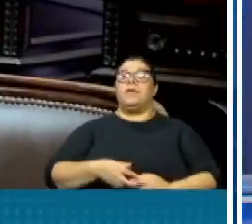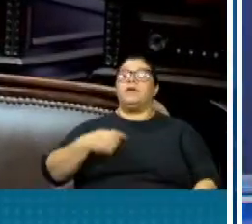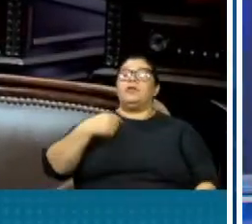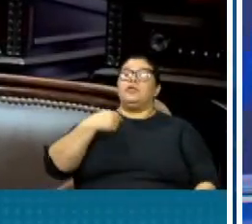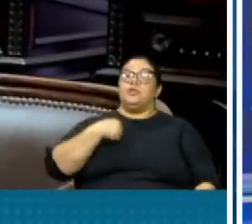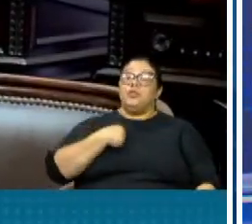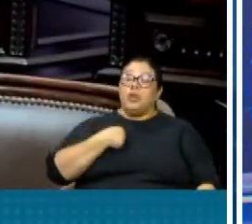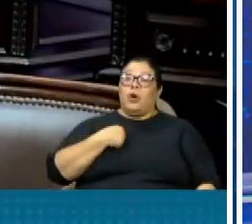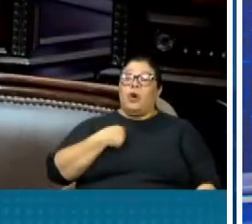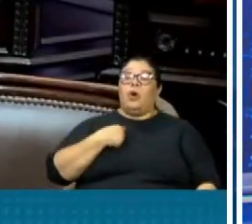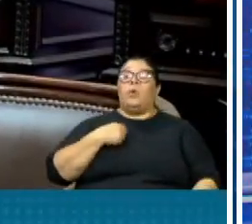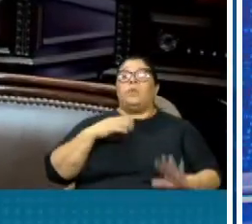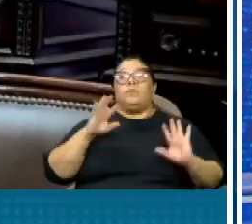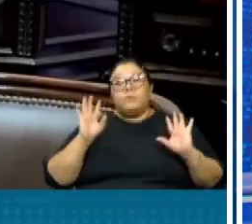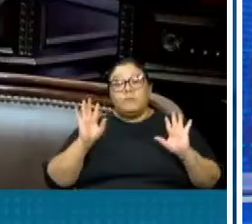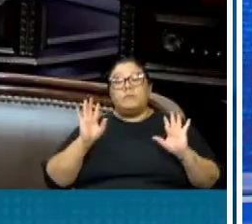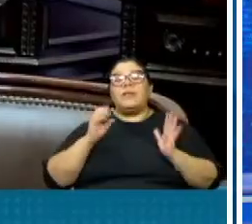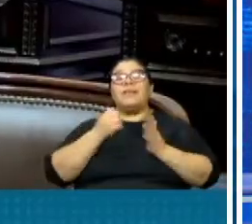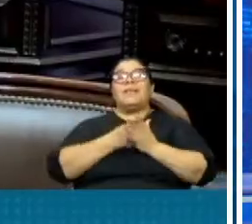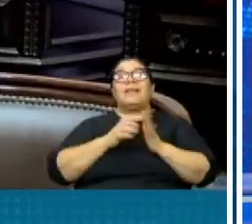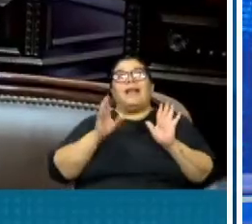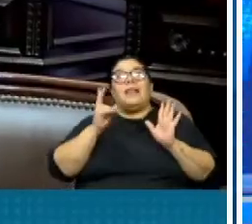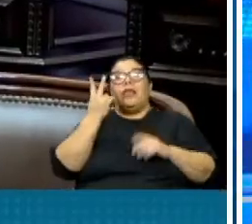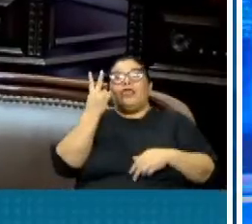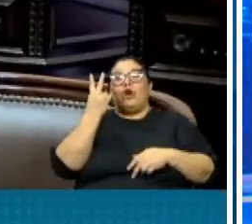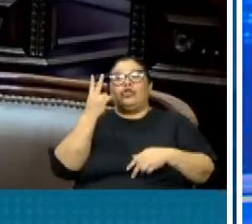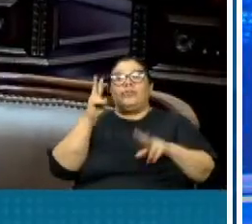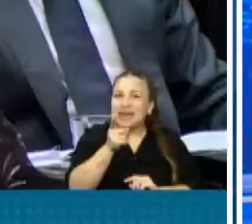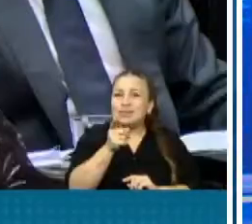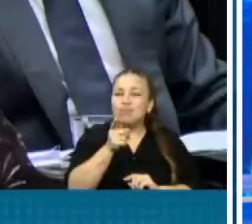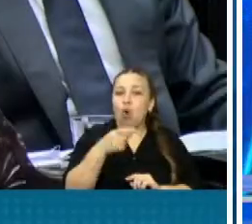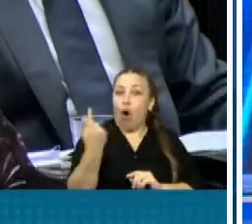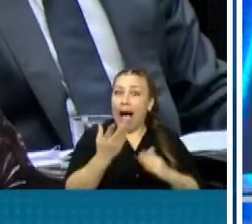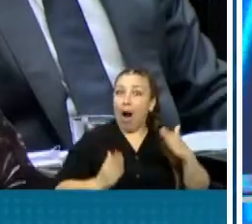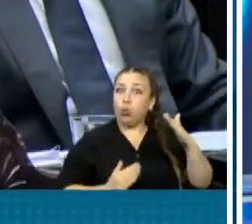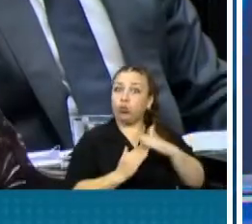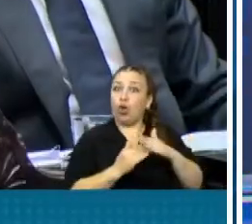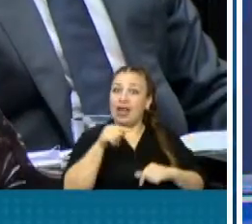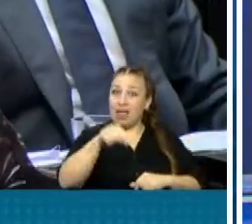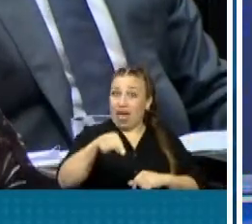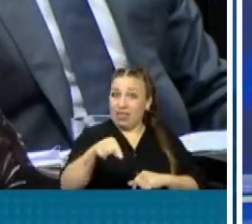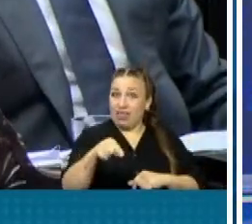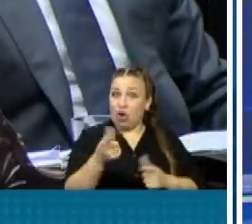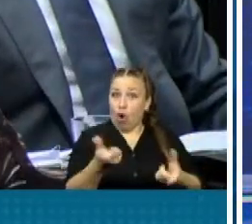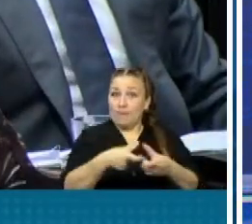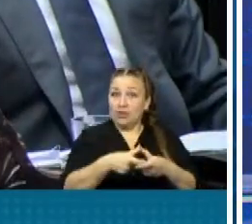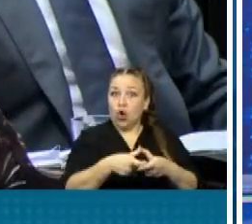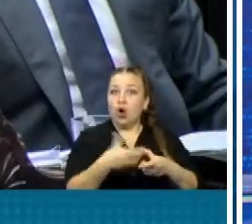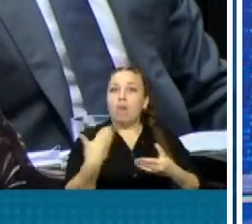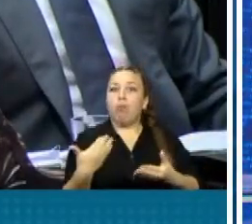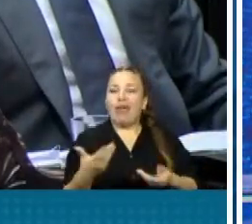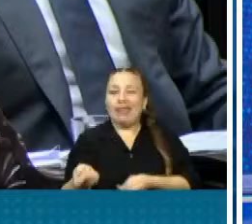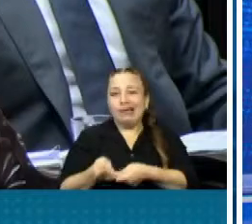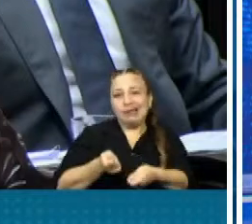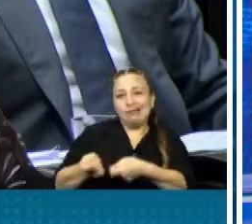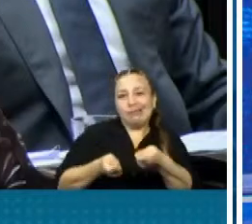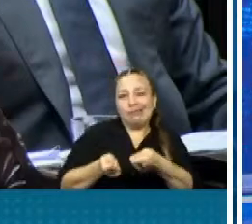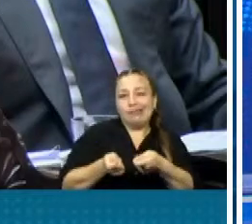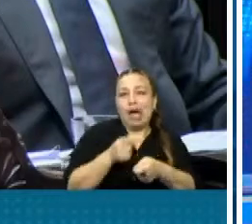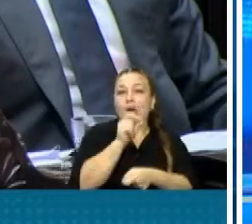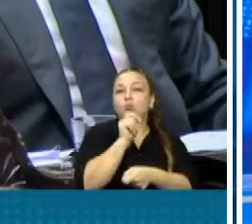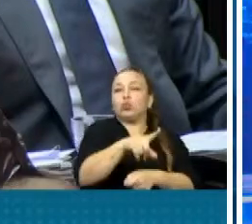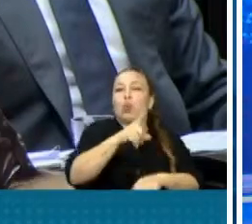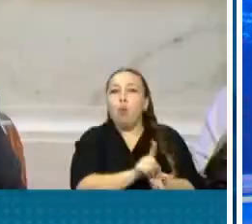peronismo. Pero, viste, era como todo bastante dividido. En cambio, acá, claro, yo creo que depende del resultado, algunos van a